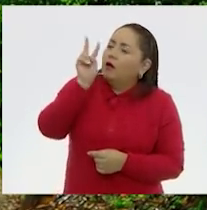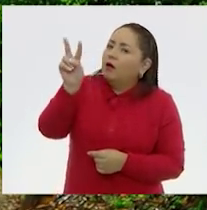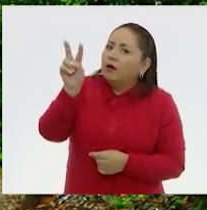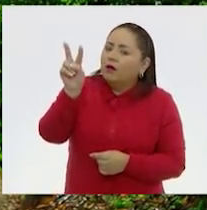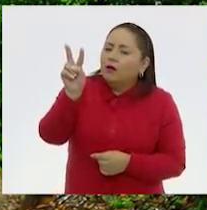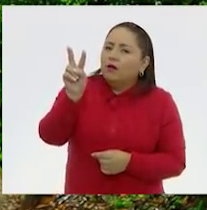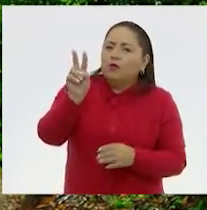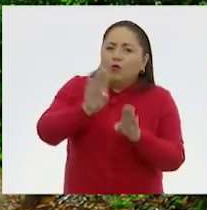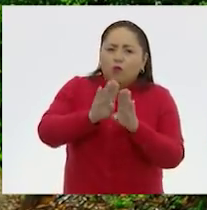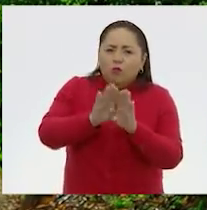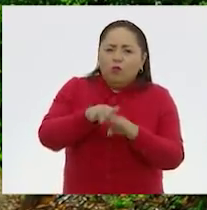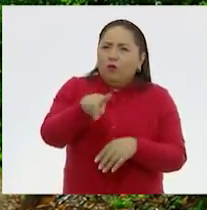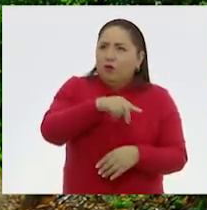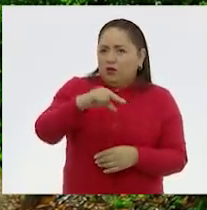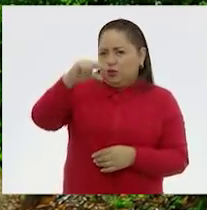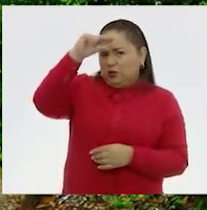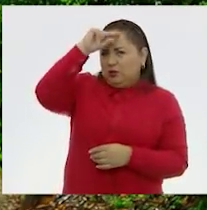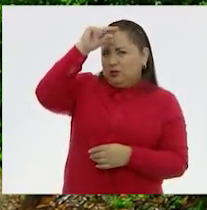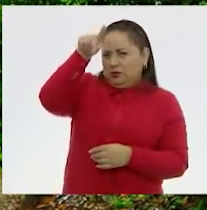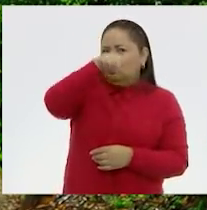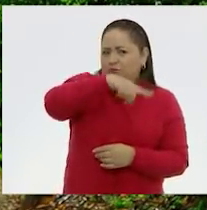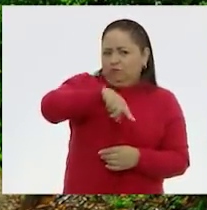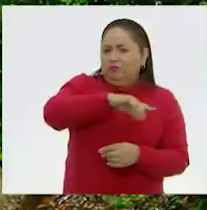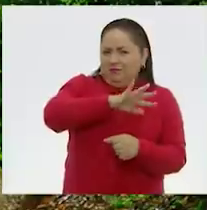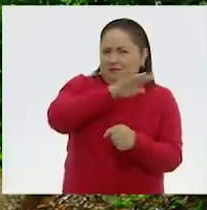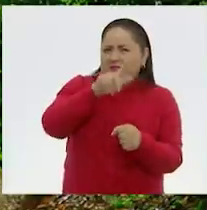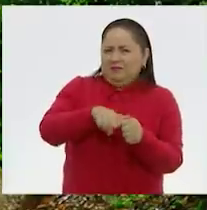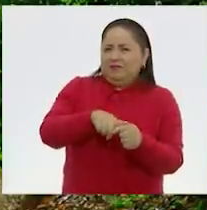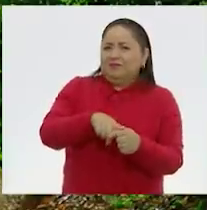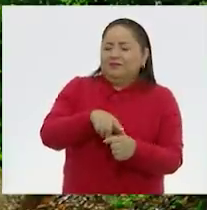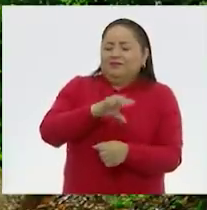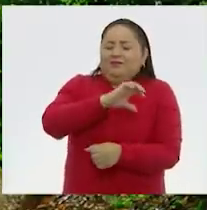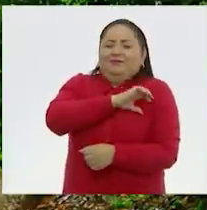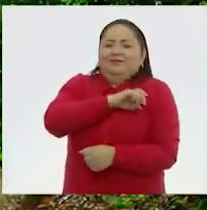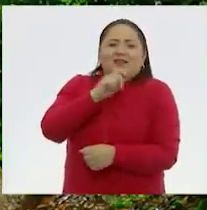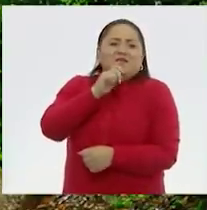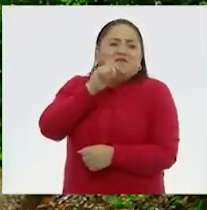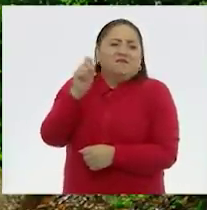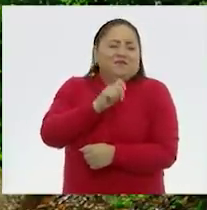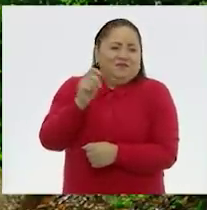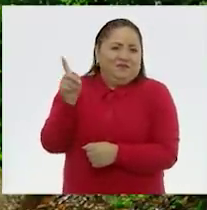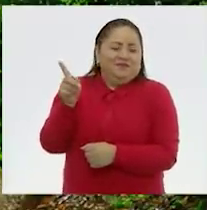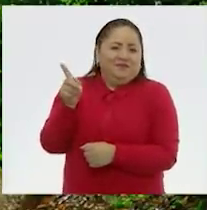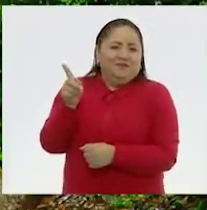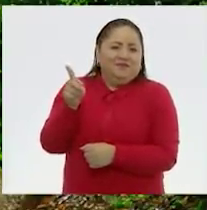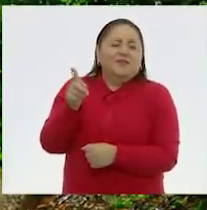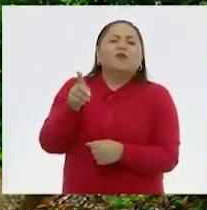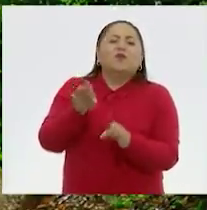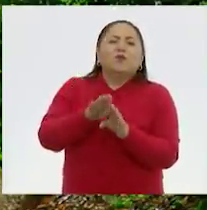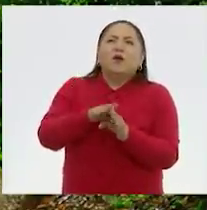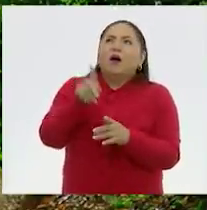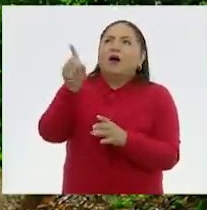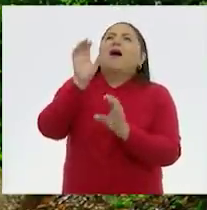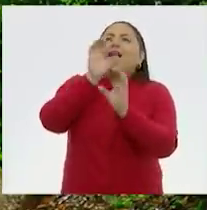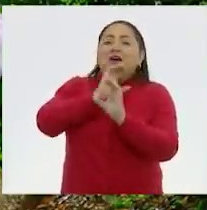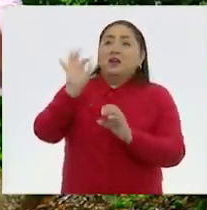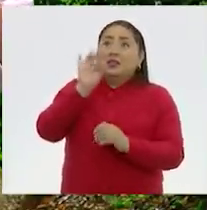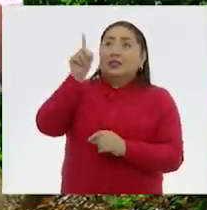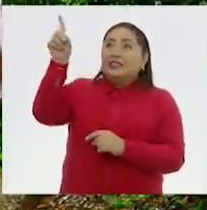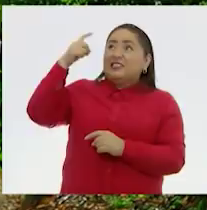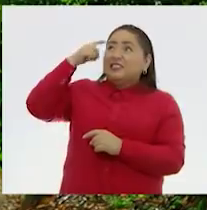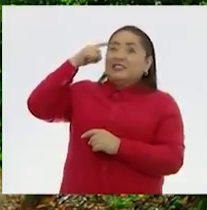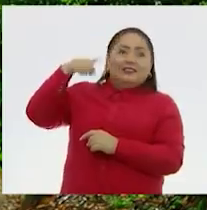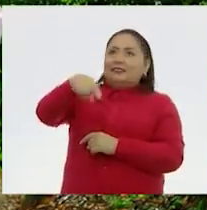forma muy inteligente, pero además muy amistosa, utilizaron esa canción para que cada que